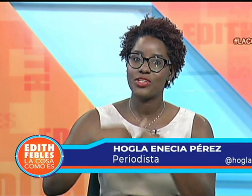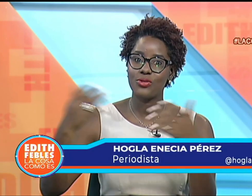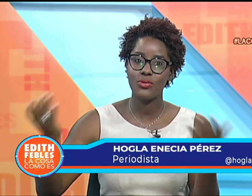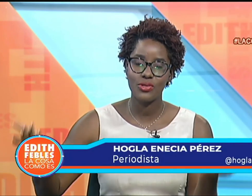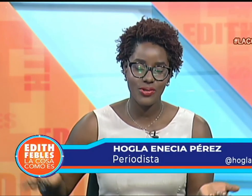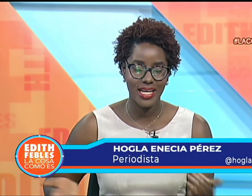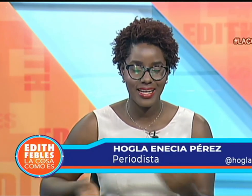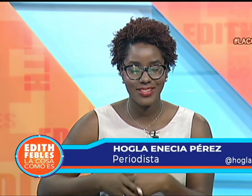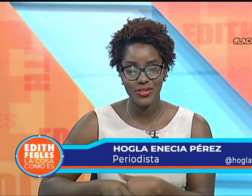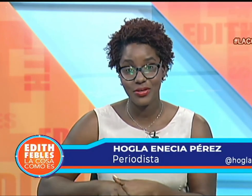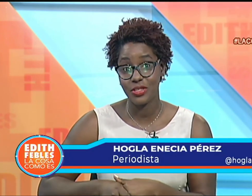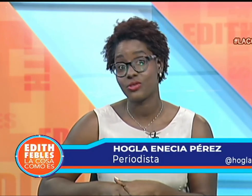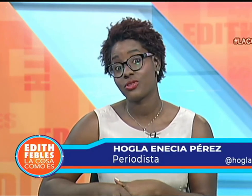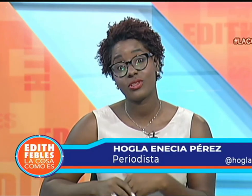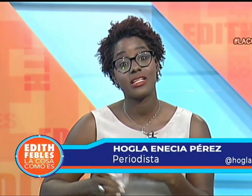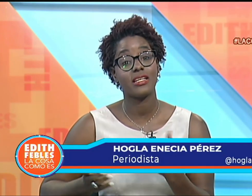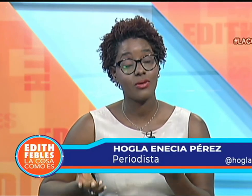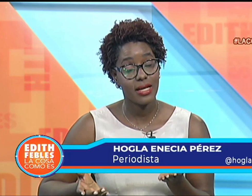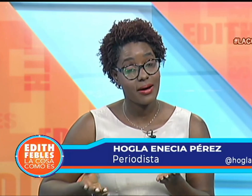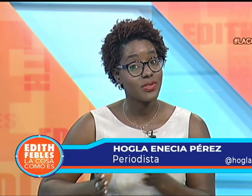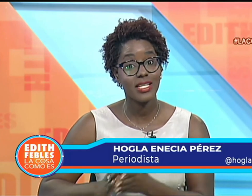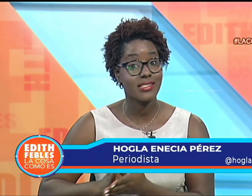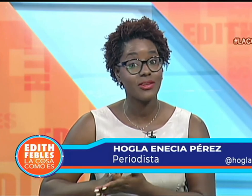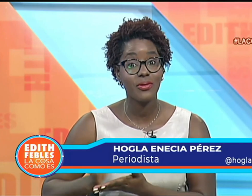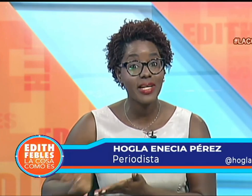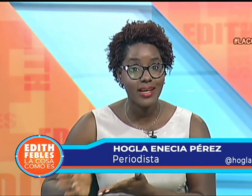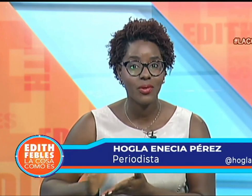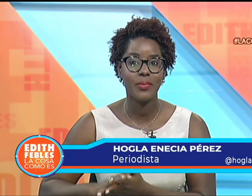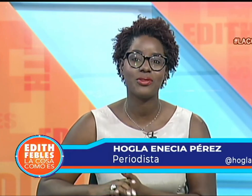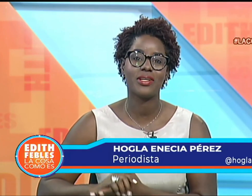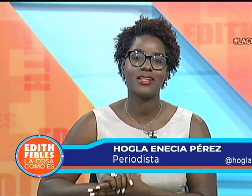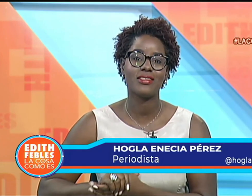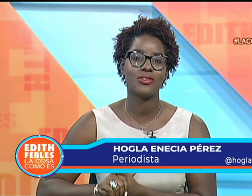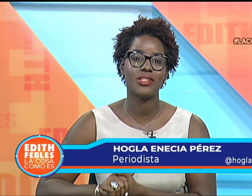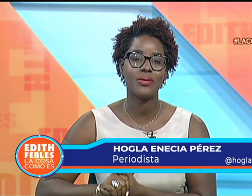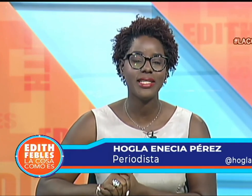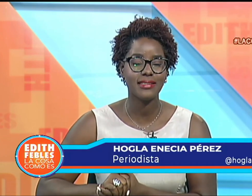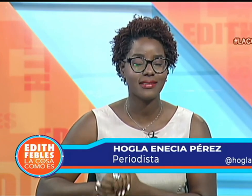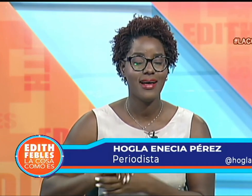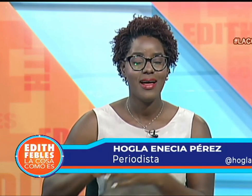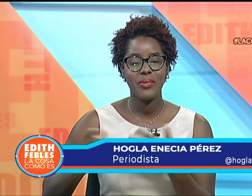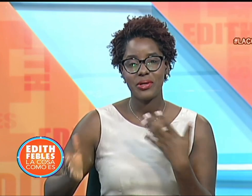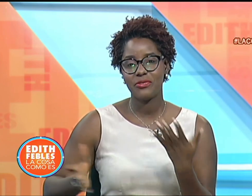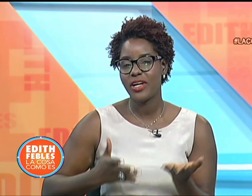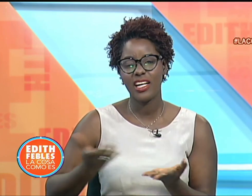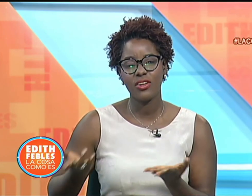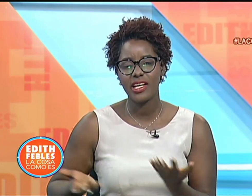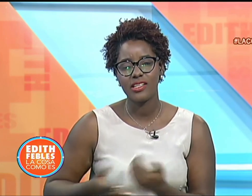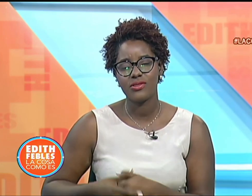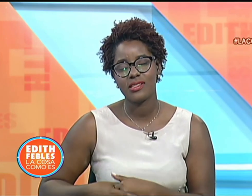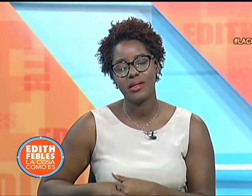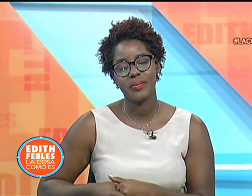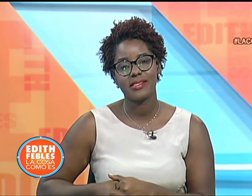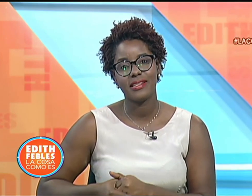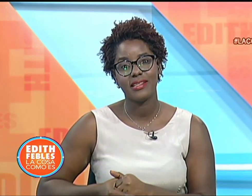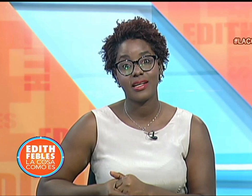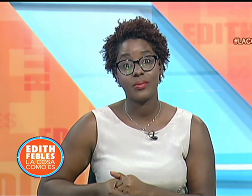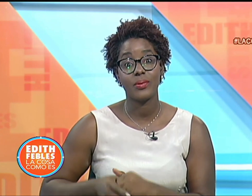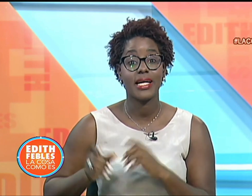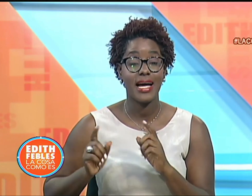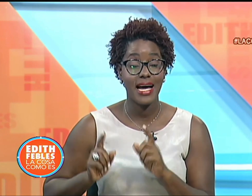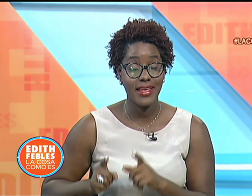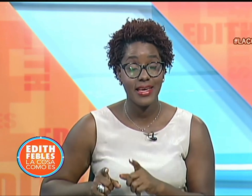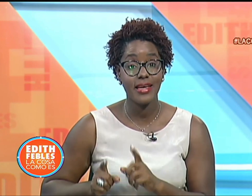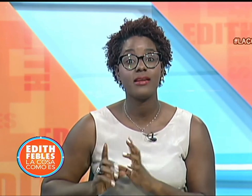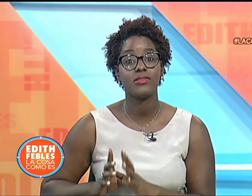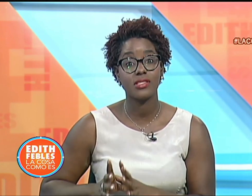un discurso a la nación y nosotros recordábamos que ese no era el momento de rendición de cuentas, pero fue algo que quiso hacer el presidente de la